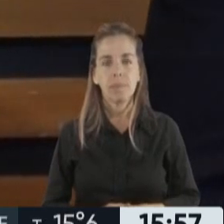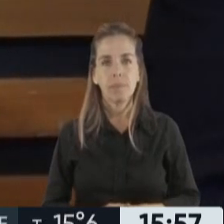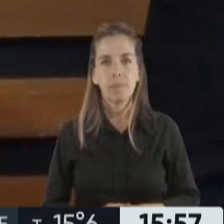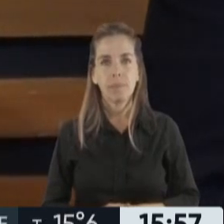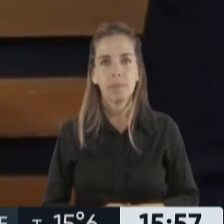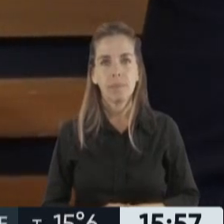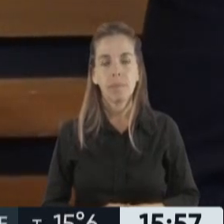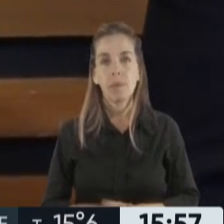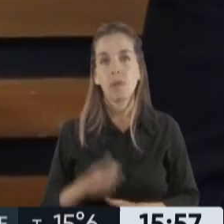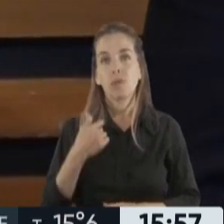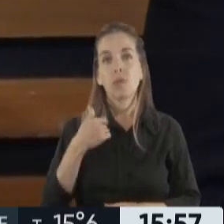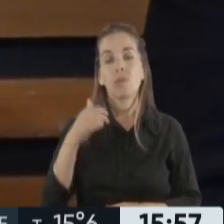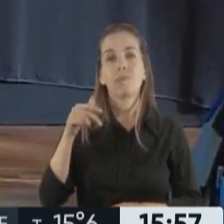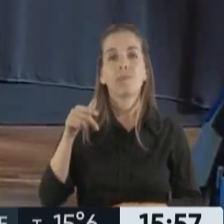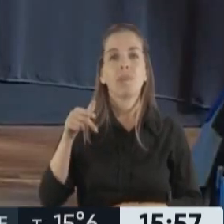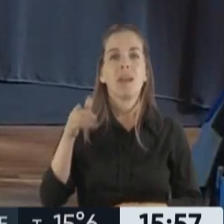lo llamé a Julián,